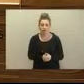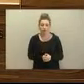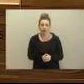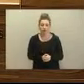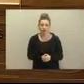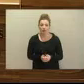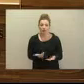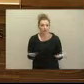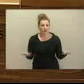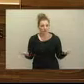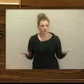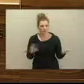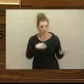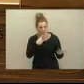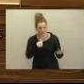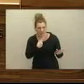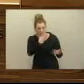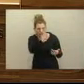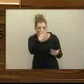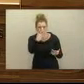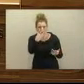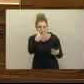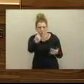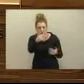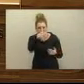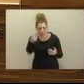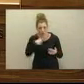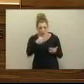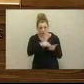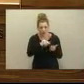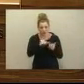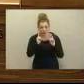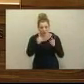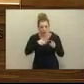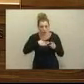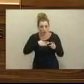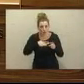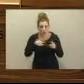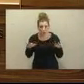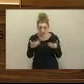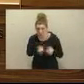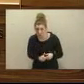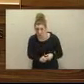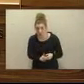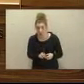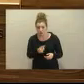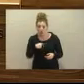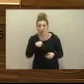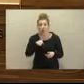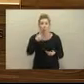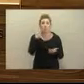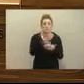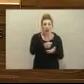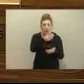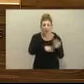¿Cómo me pueden decir que cobrando 141 euros mi caso no es urgente? Pago alquiler de 360